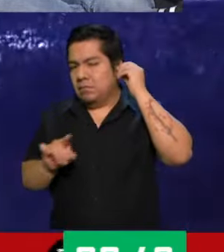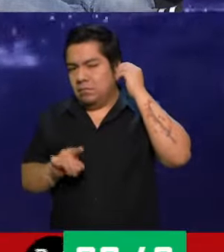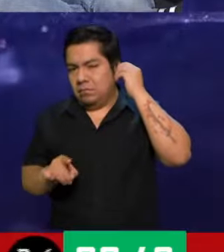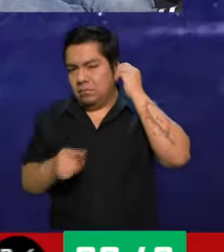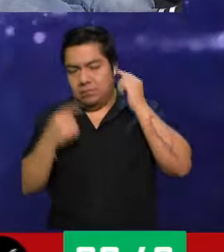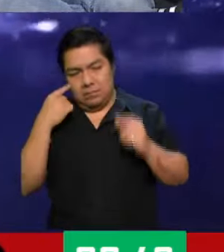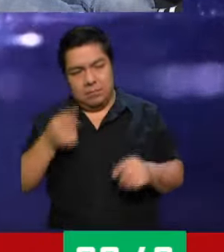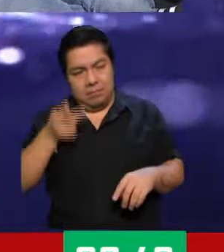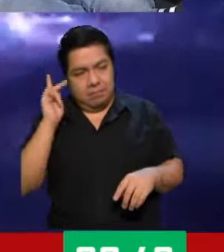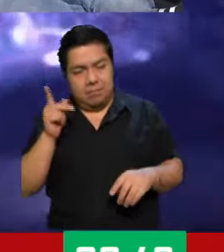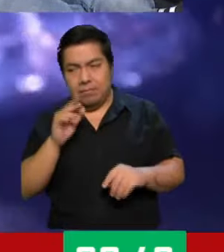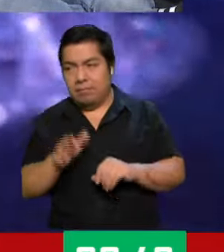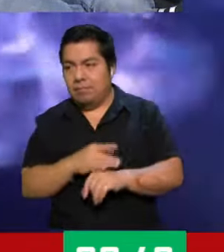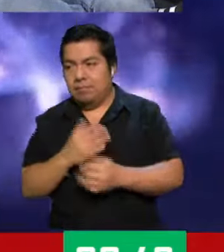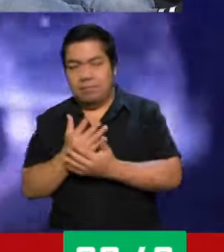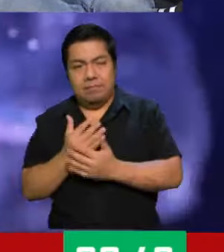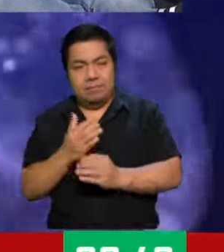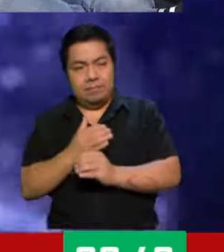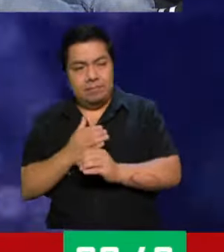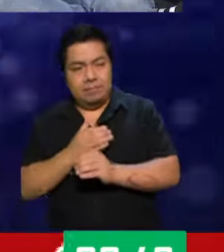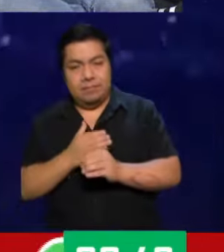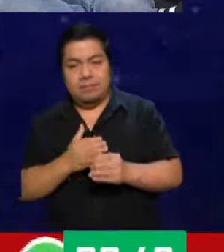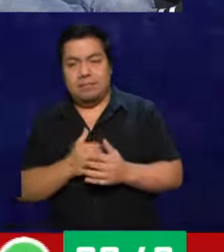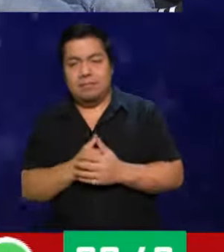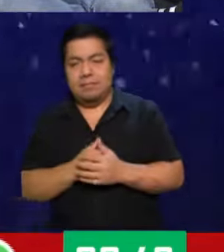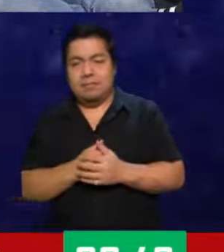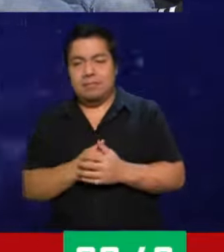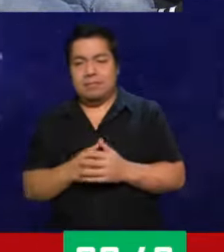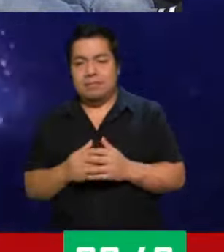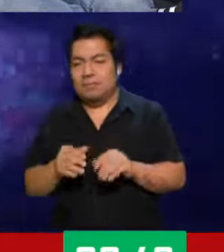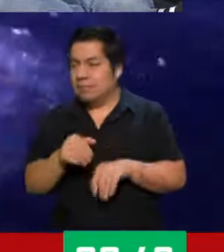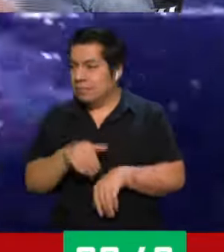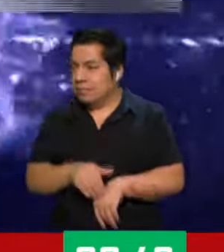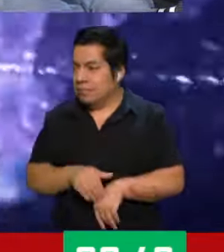imbécil, porque te estoy esperando en el café. ¡Ay, espera! ¡Ah, no, que no le haces caso a ninguna mujer! ¡Adiós!